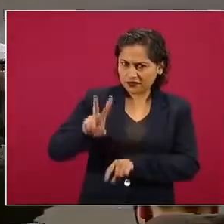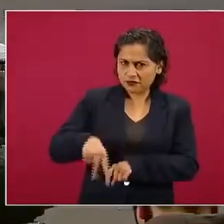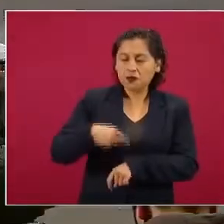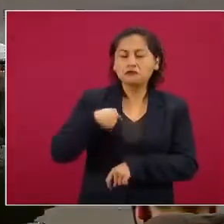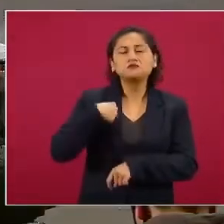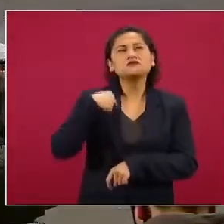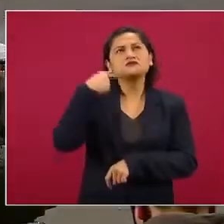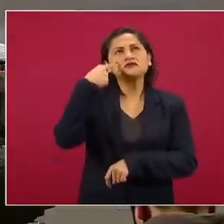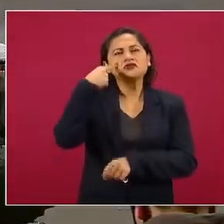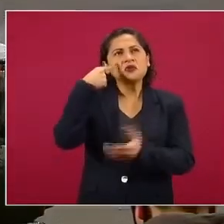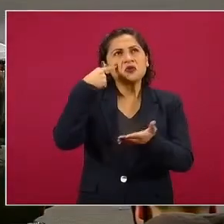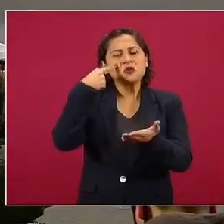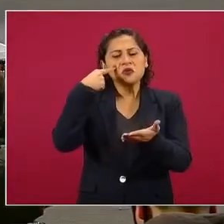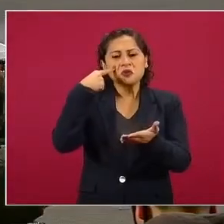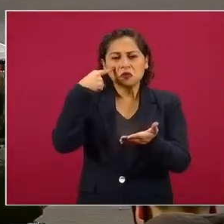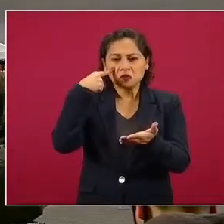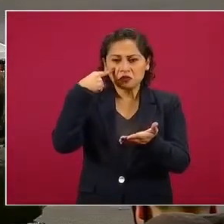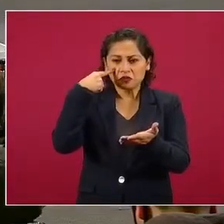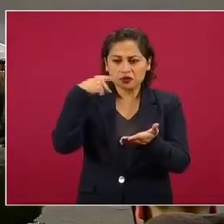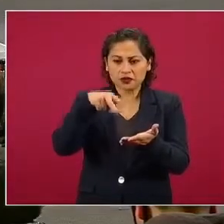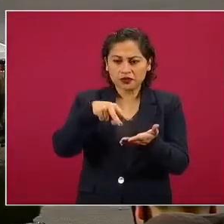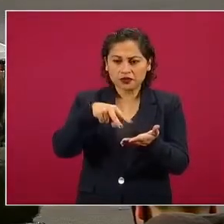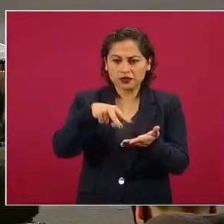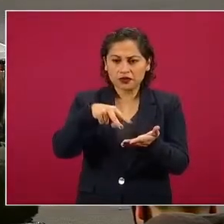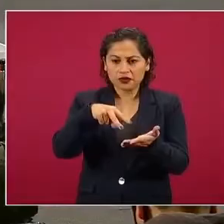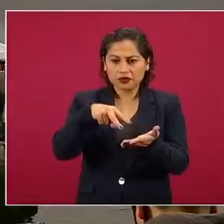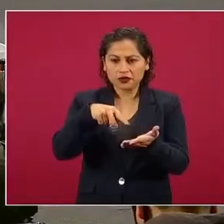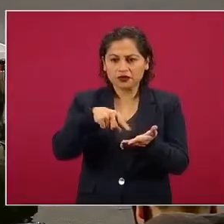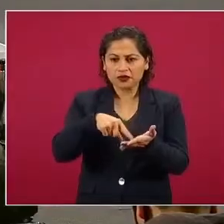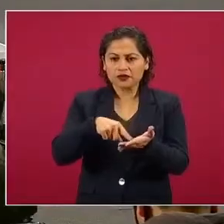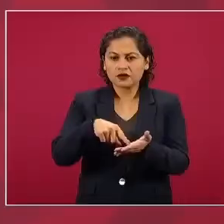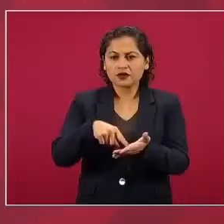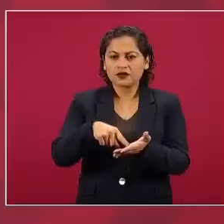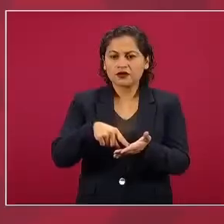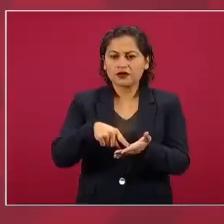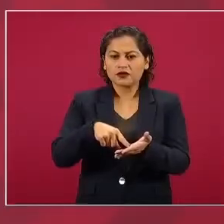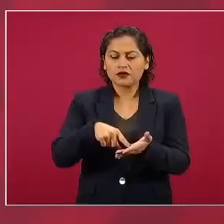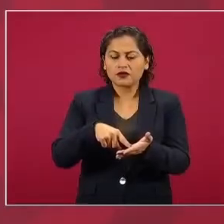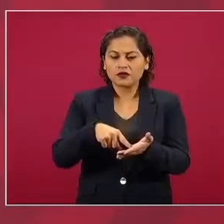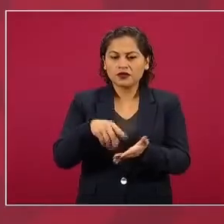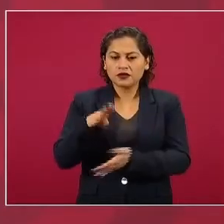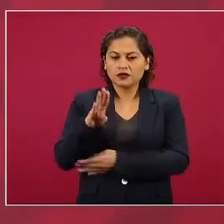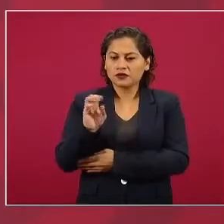de un Bonet.